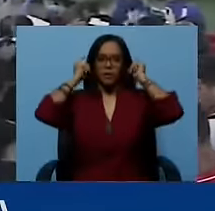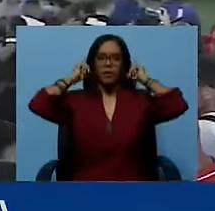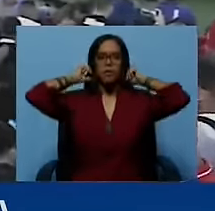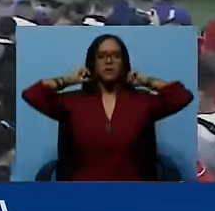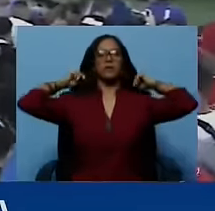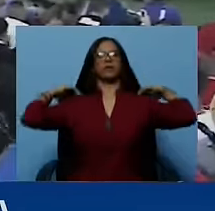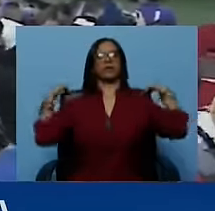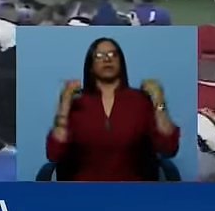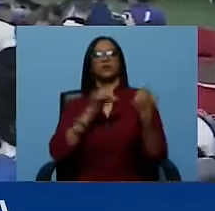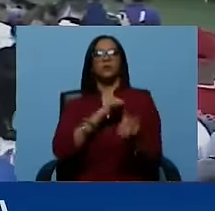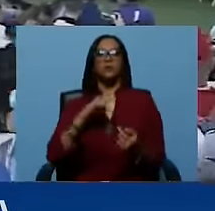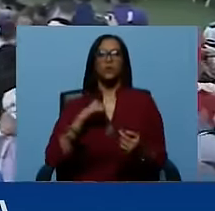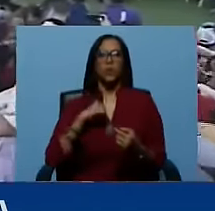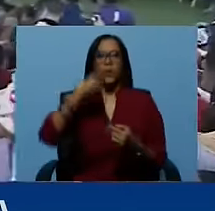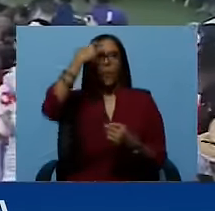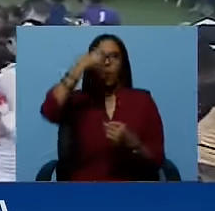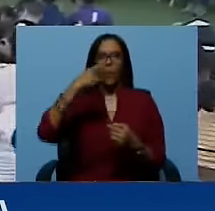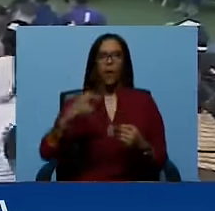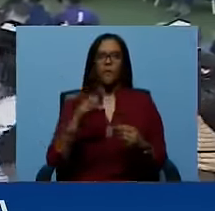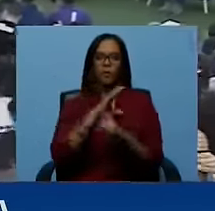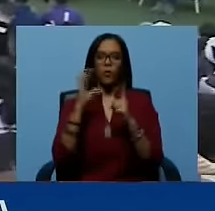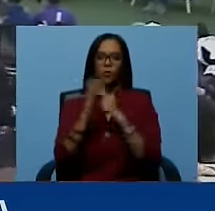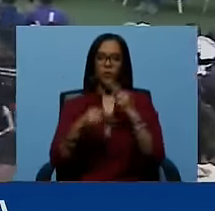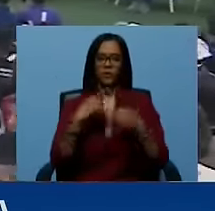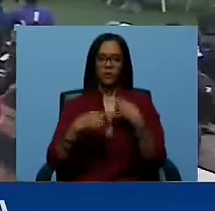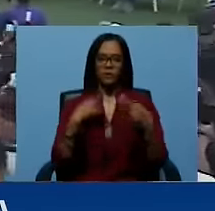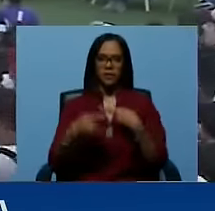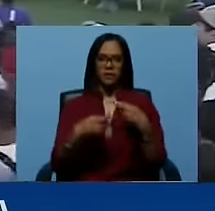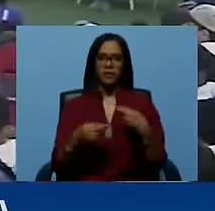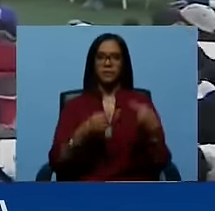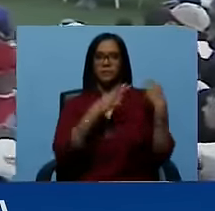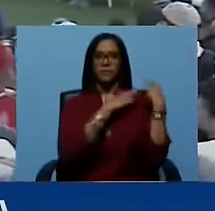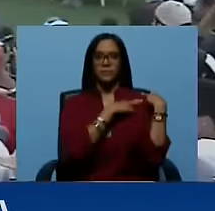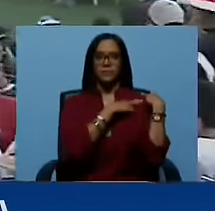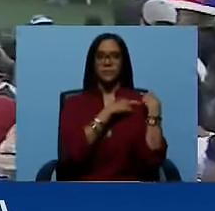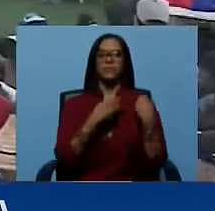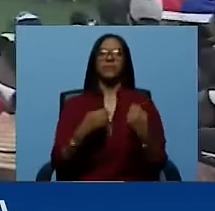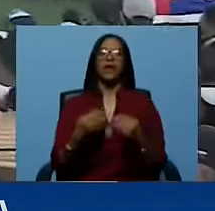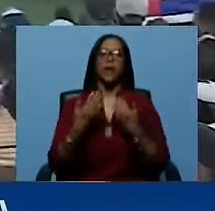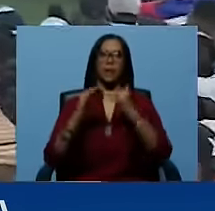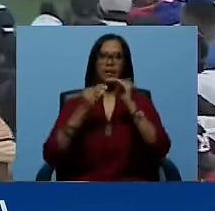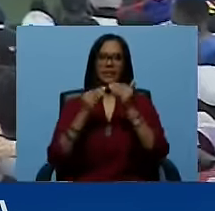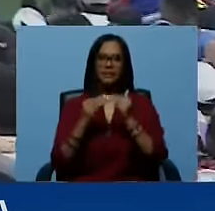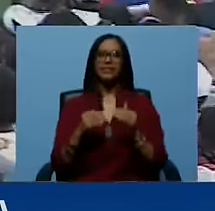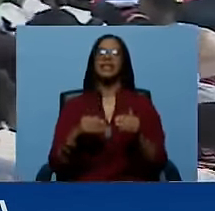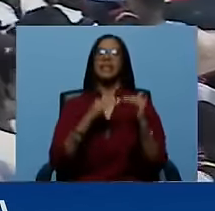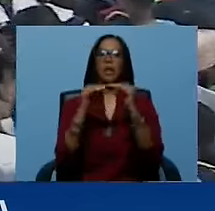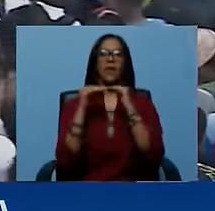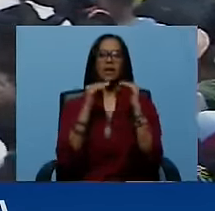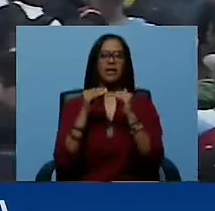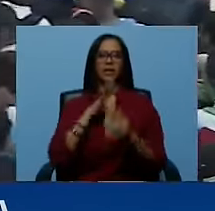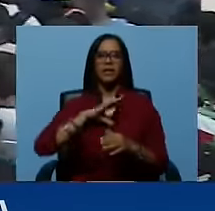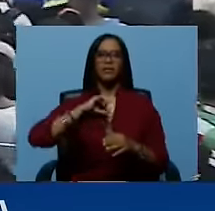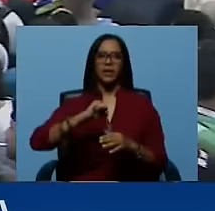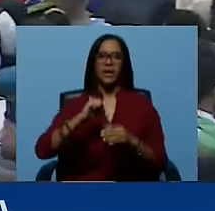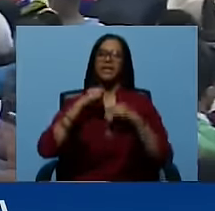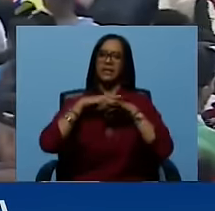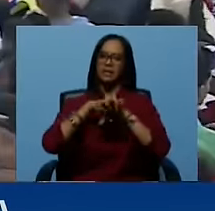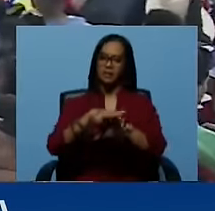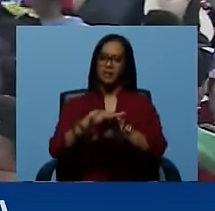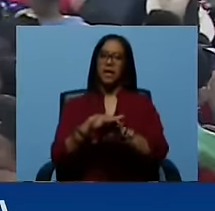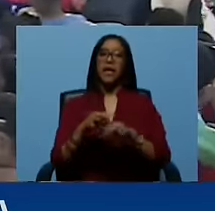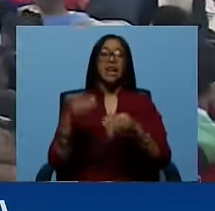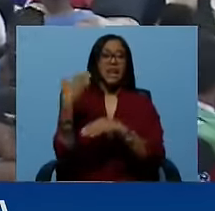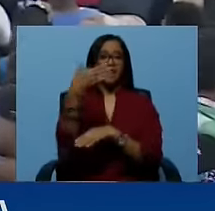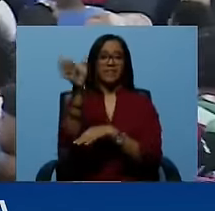cultura revolucionaria, arraigado a los principios de la liberación, de la integración, de la igualdad y de la soberanía. Levantamos las